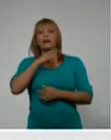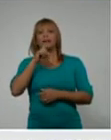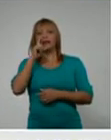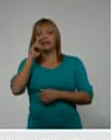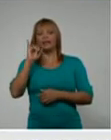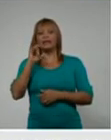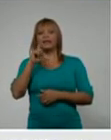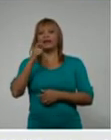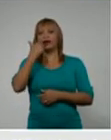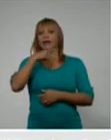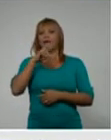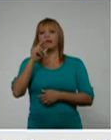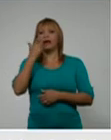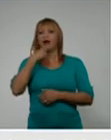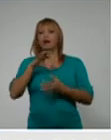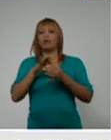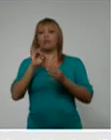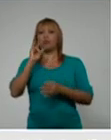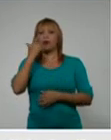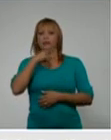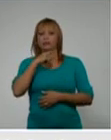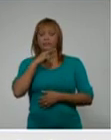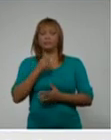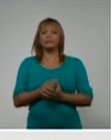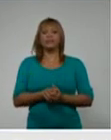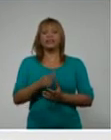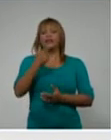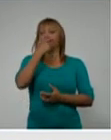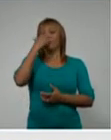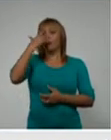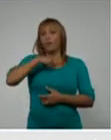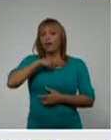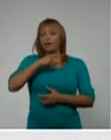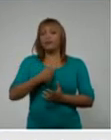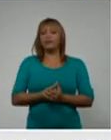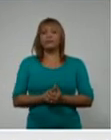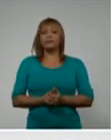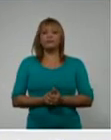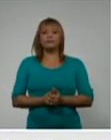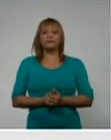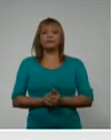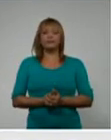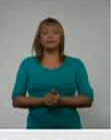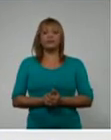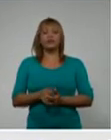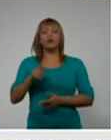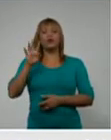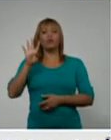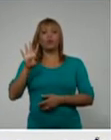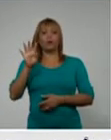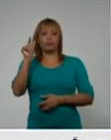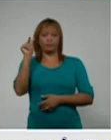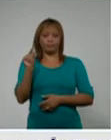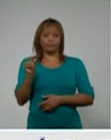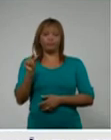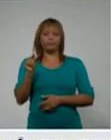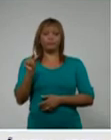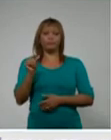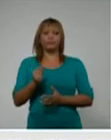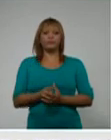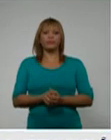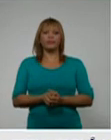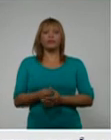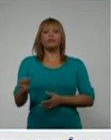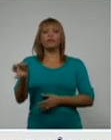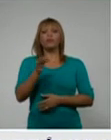En el caso de Ciego de Ávila, se diagnostican 4 casos en el municipio